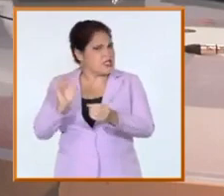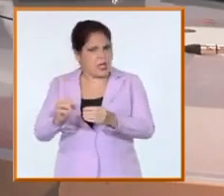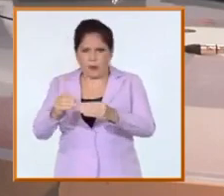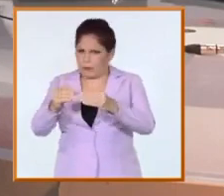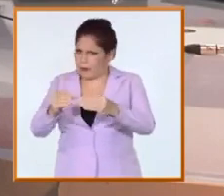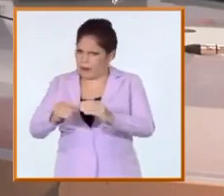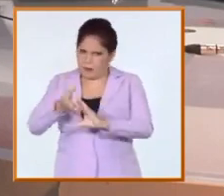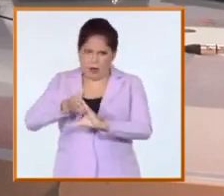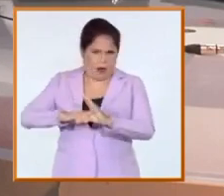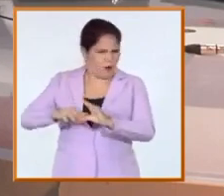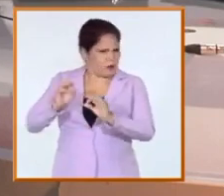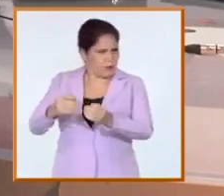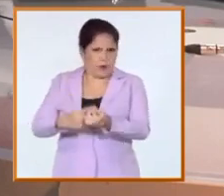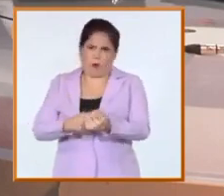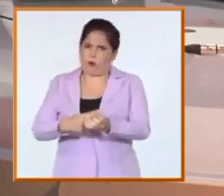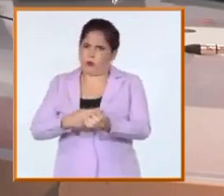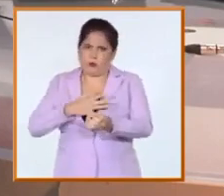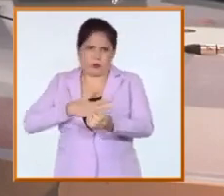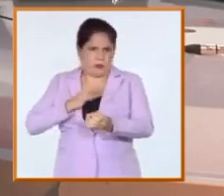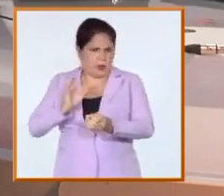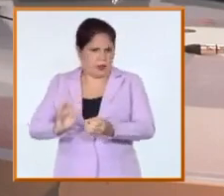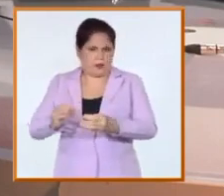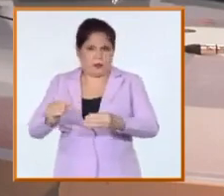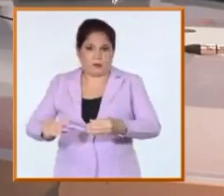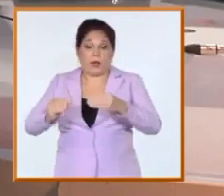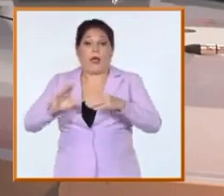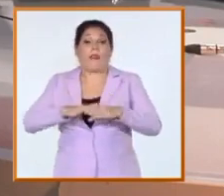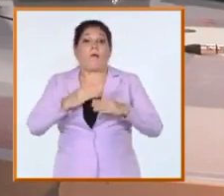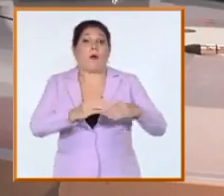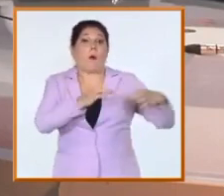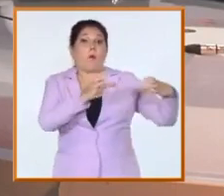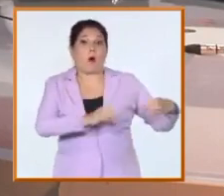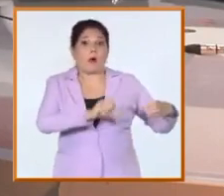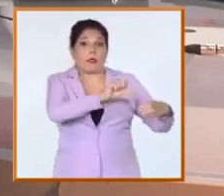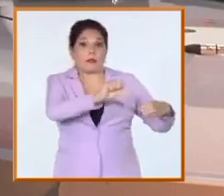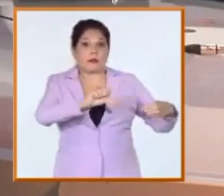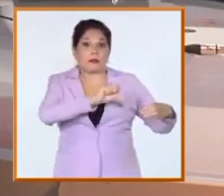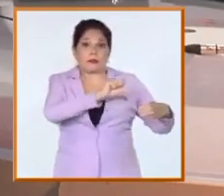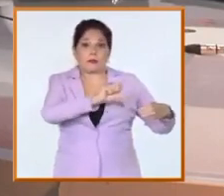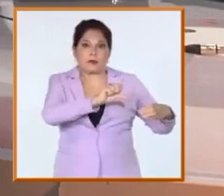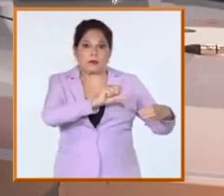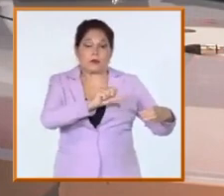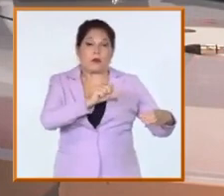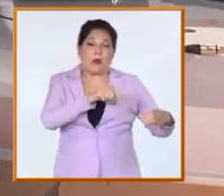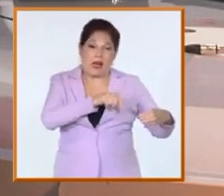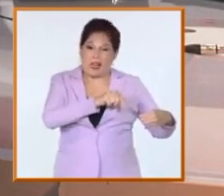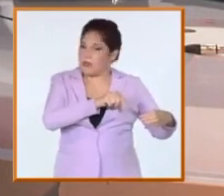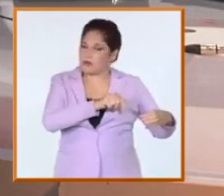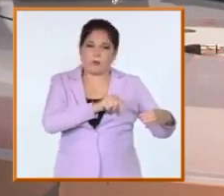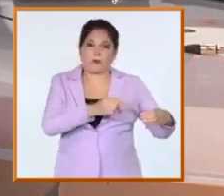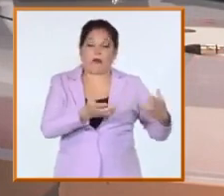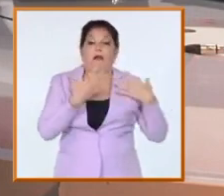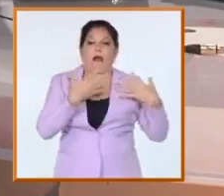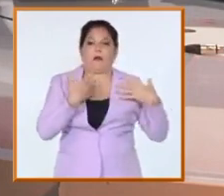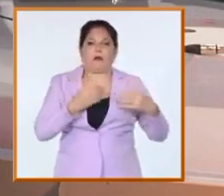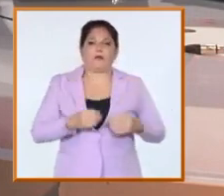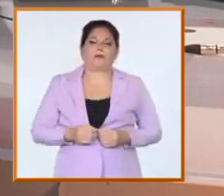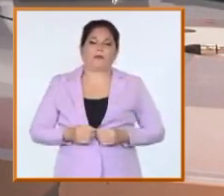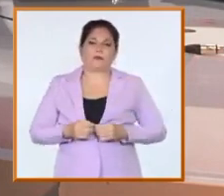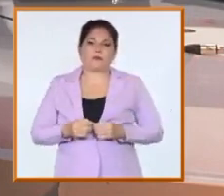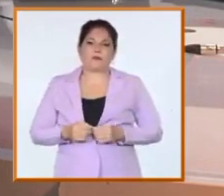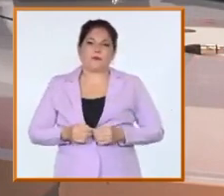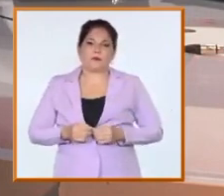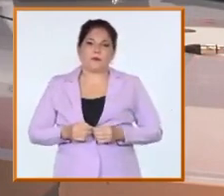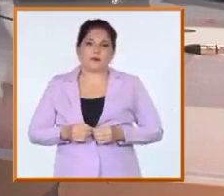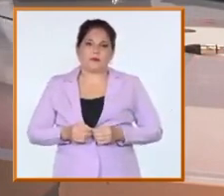de barro no la propia dinámica después hubo a otra a otra situación pero eso también Me me lleva a pensar en en